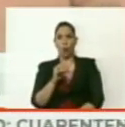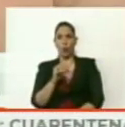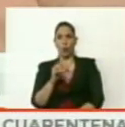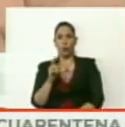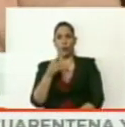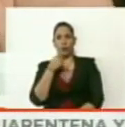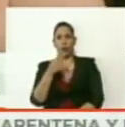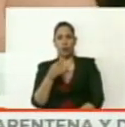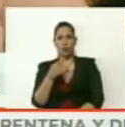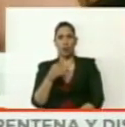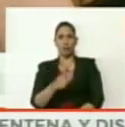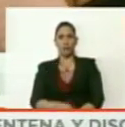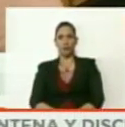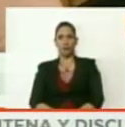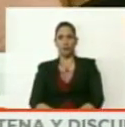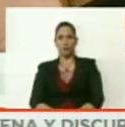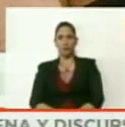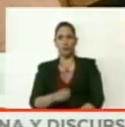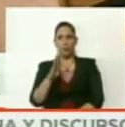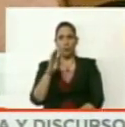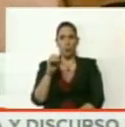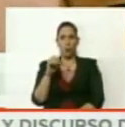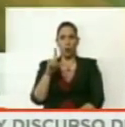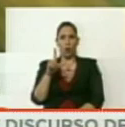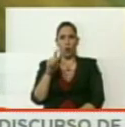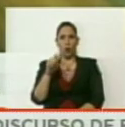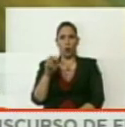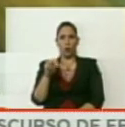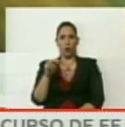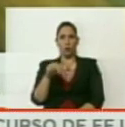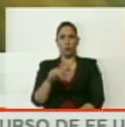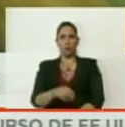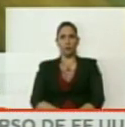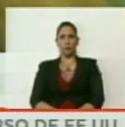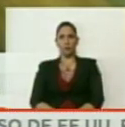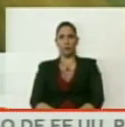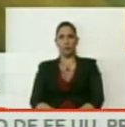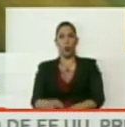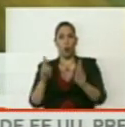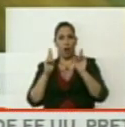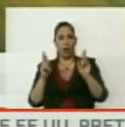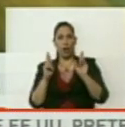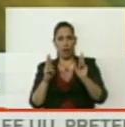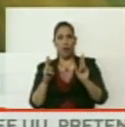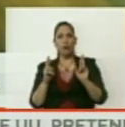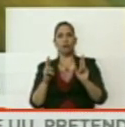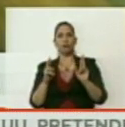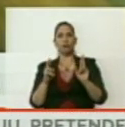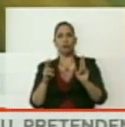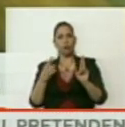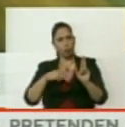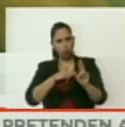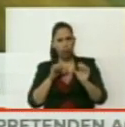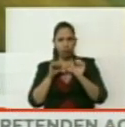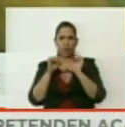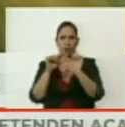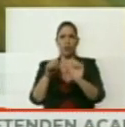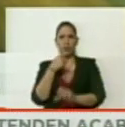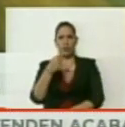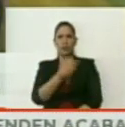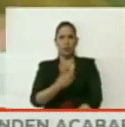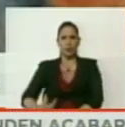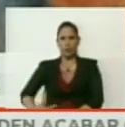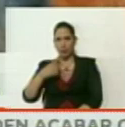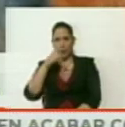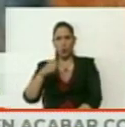el troglodita John Bolton. Ojalá que así sea. Nosotros vamos a seguir allí, como ha dicho el presidente Maduro, llueve,